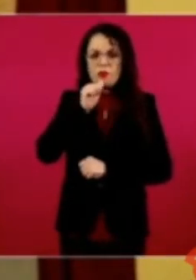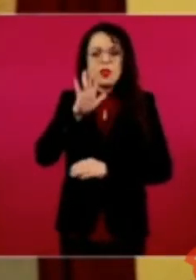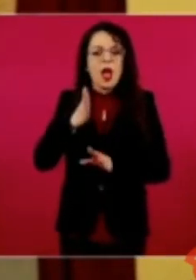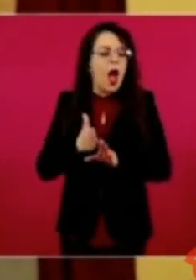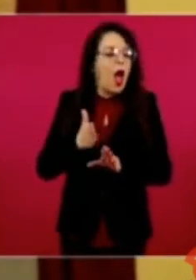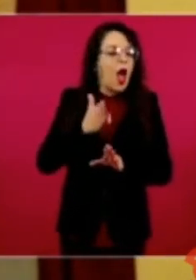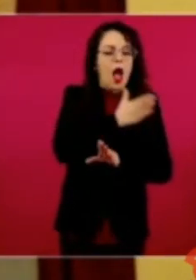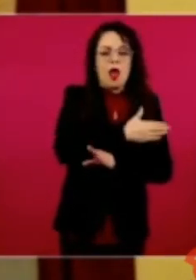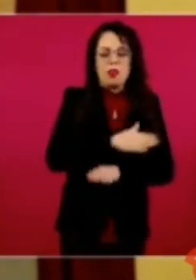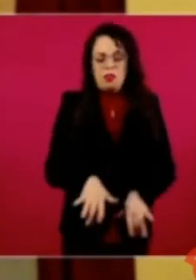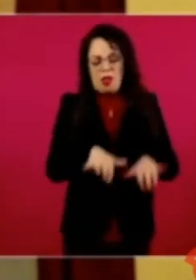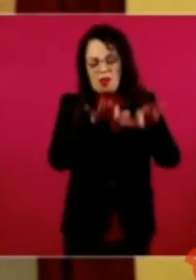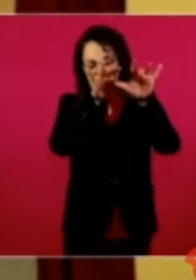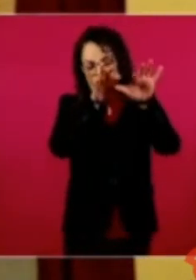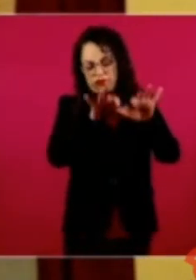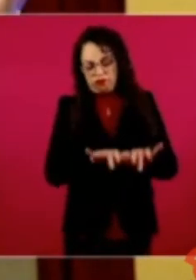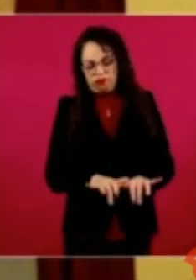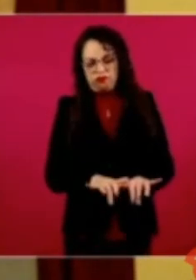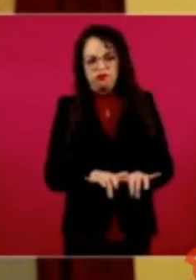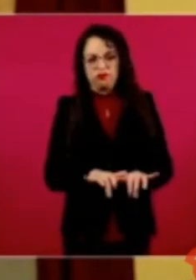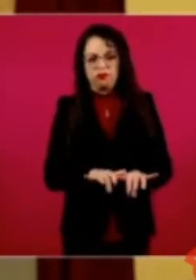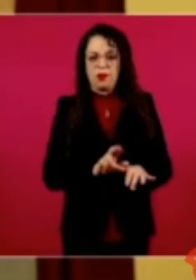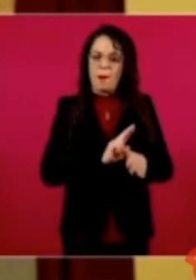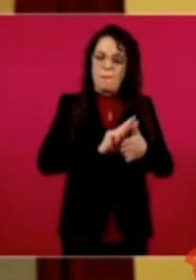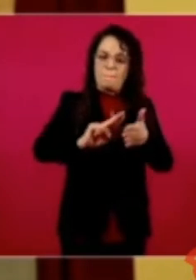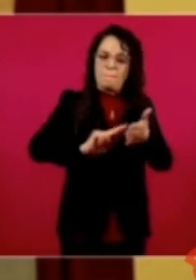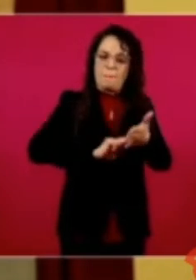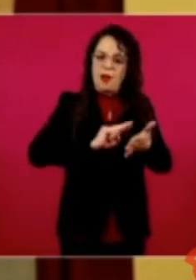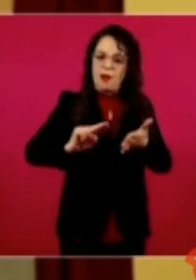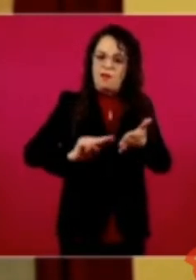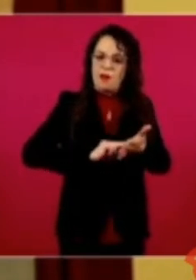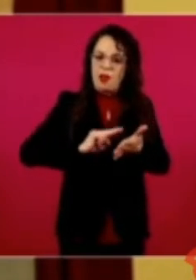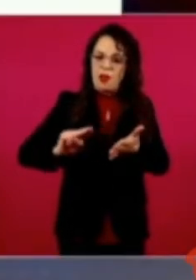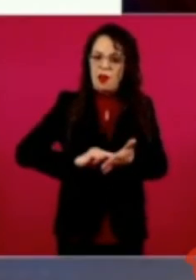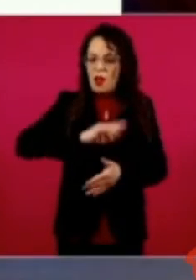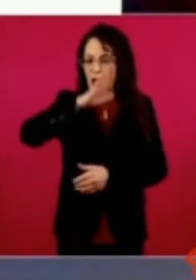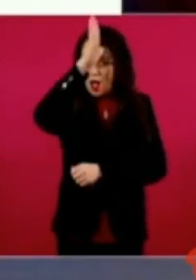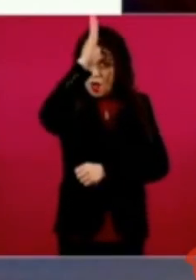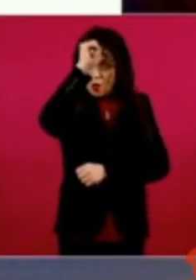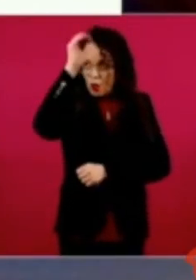Imagínense los militantes de estos partidos